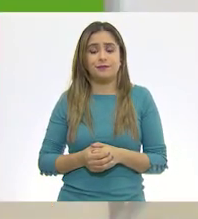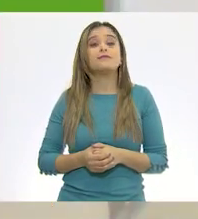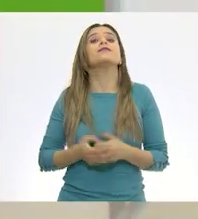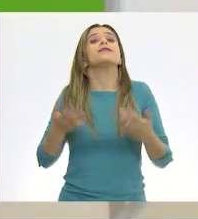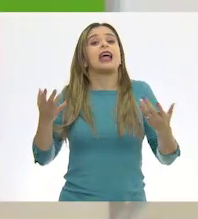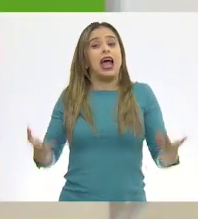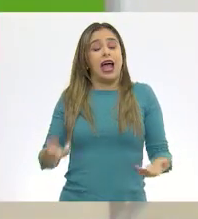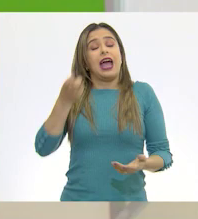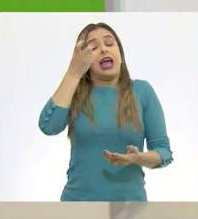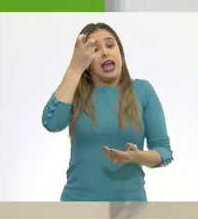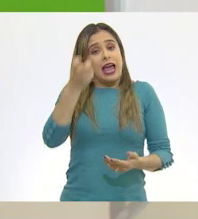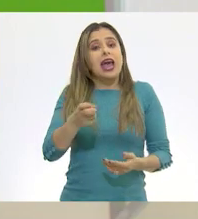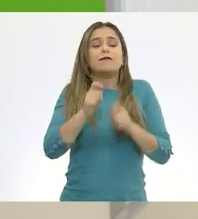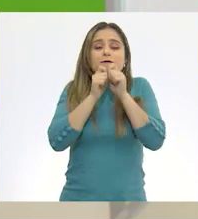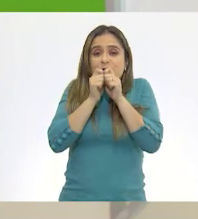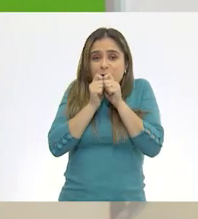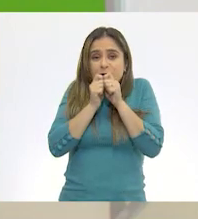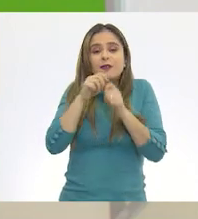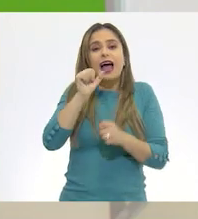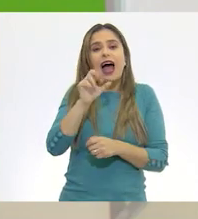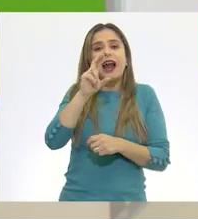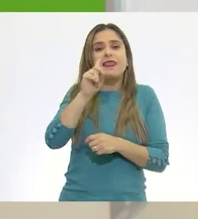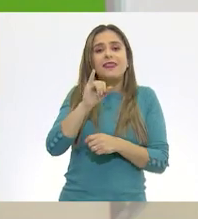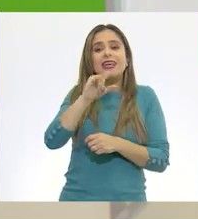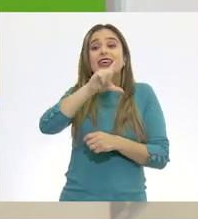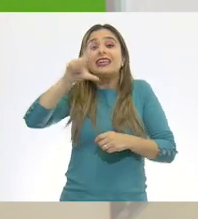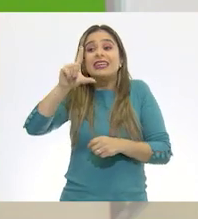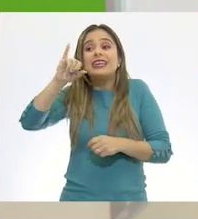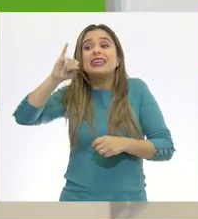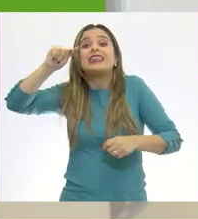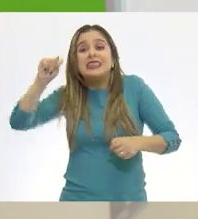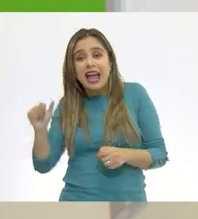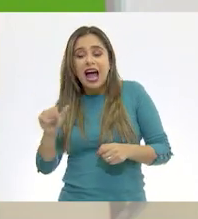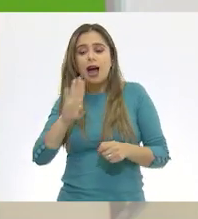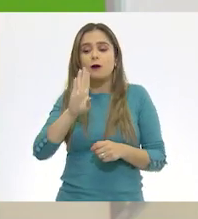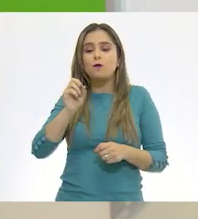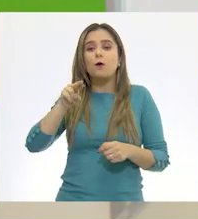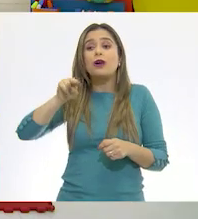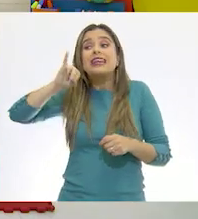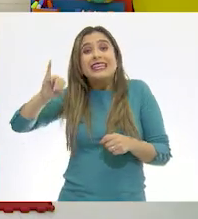Bien contestado, ardillita rima con bonita.